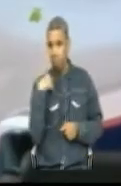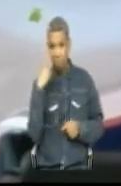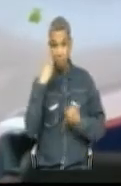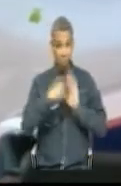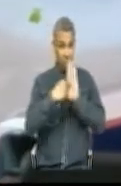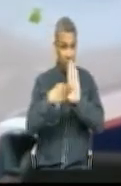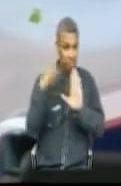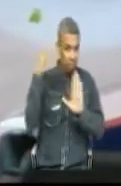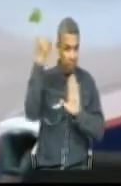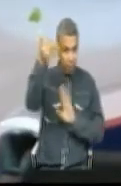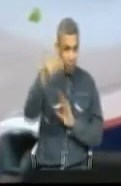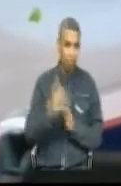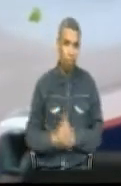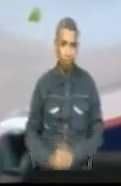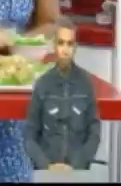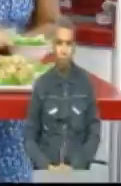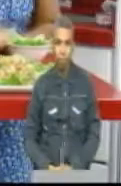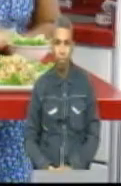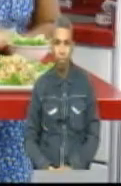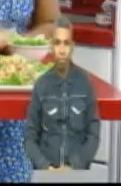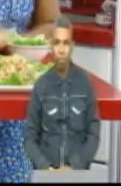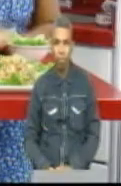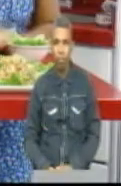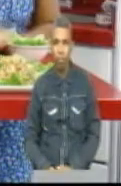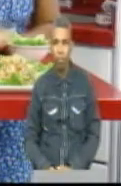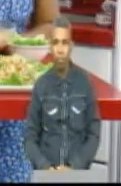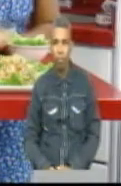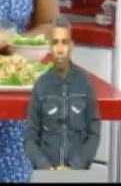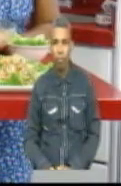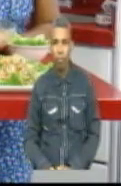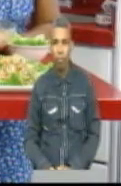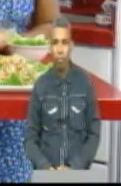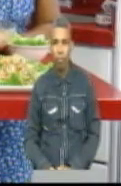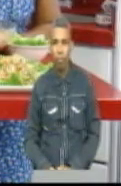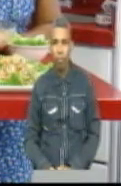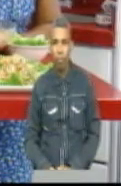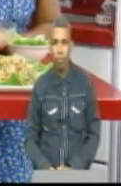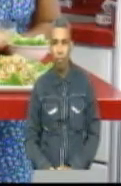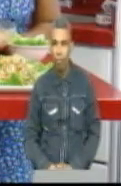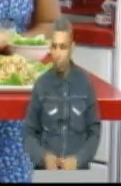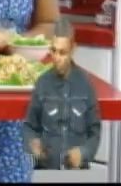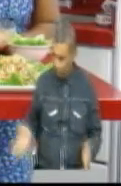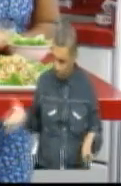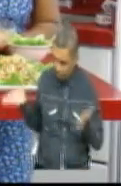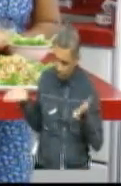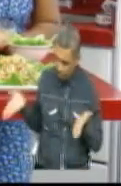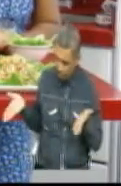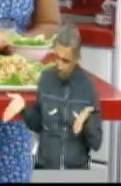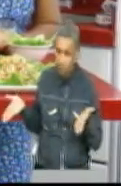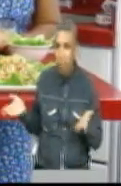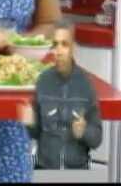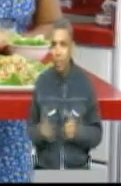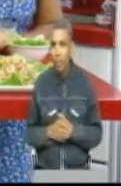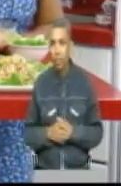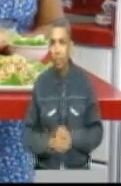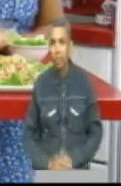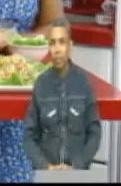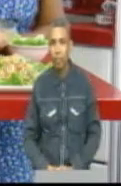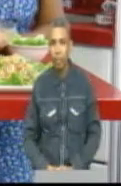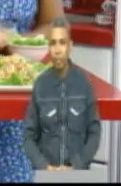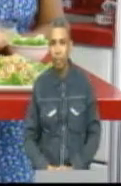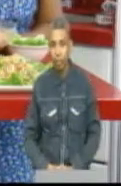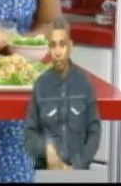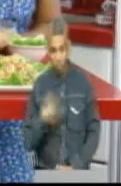bueno esta receta esta receta verde planta que acabas de preparar entonces tiene esta forma aquí no todas de